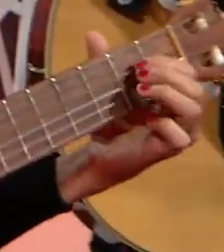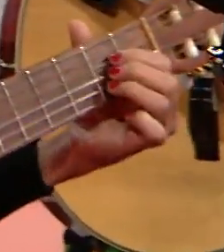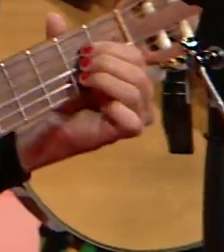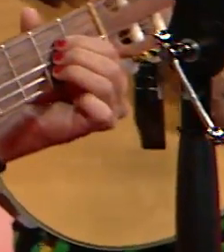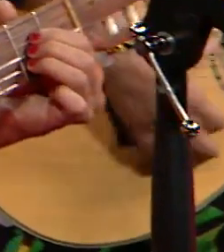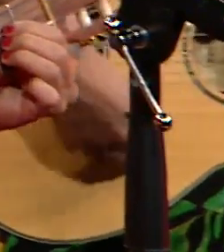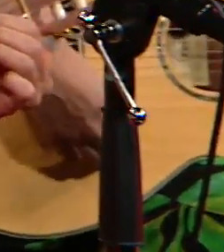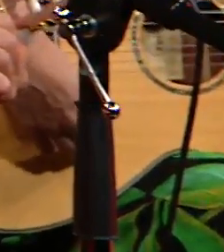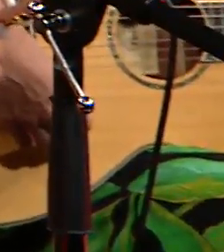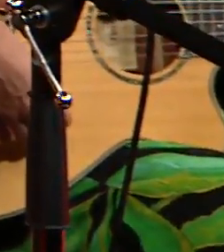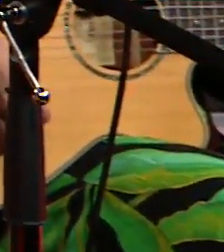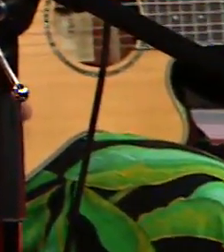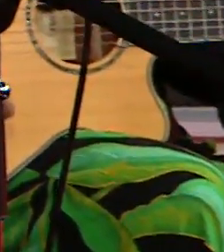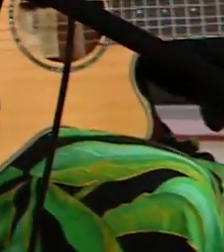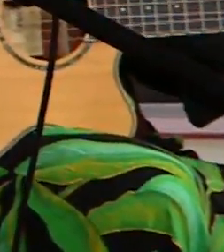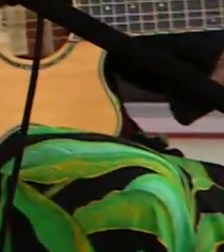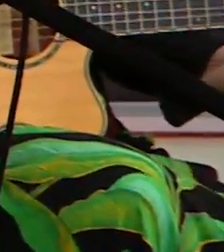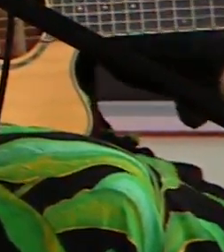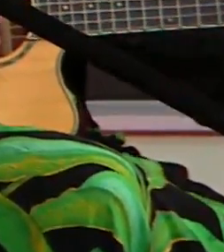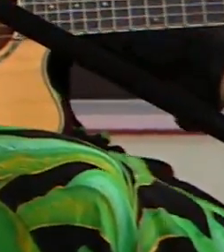scary as on fire.